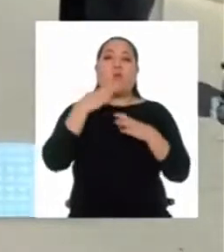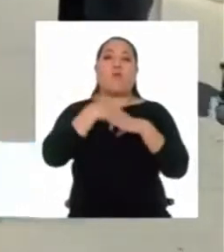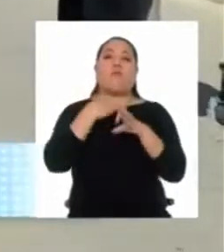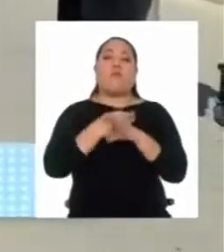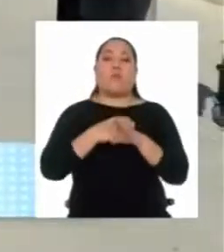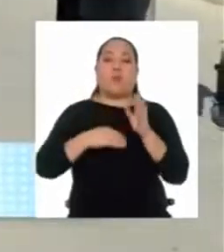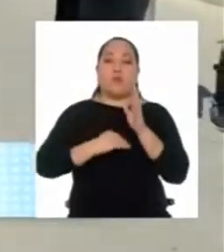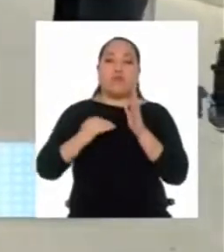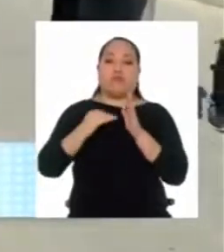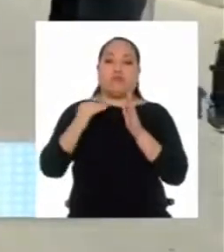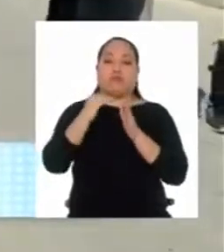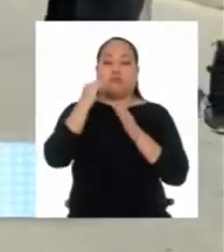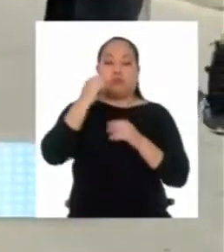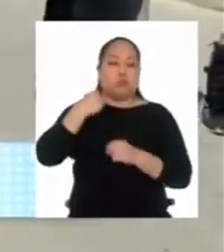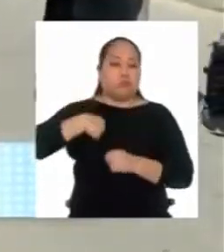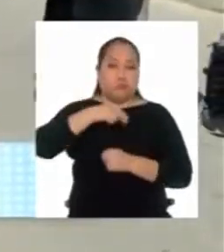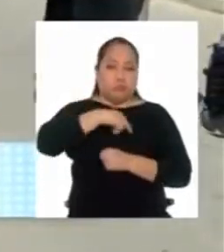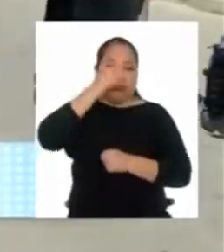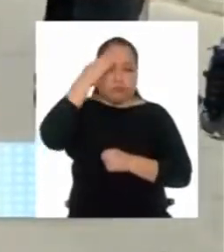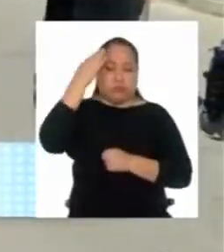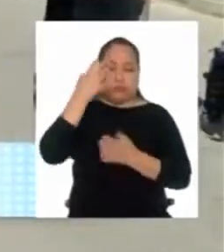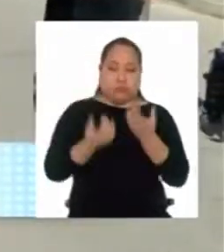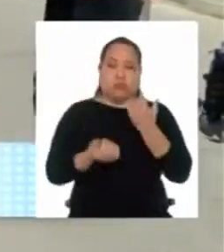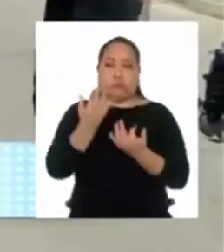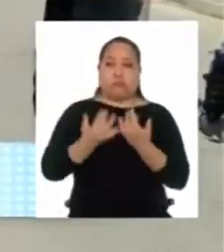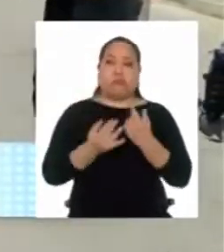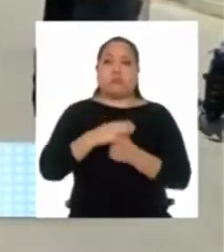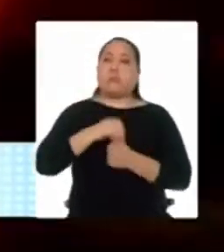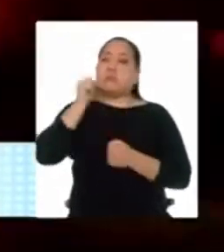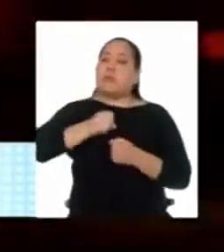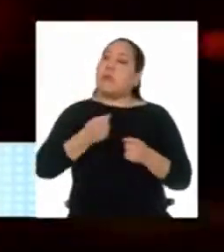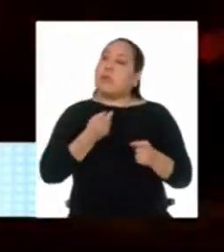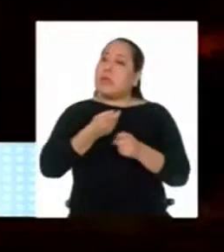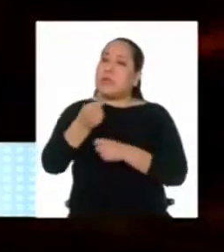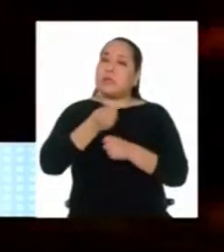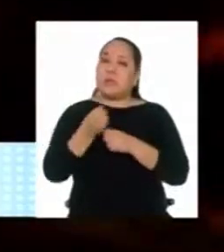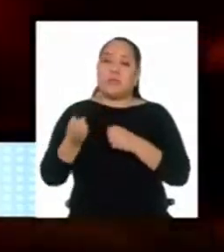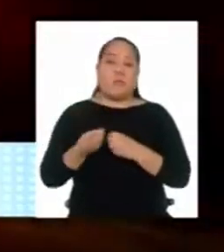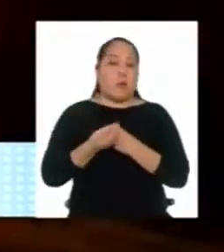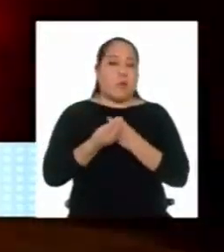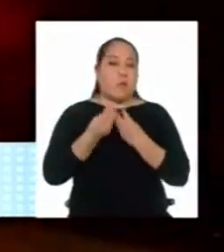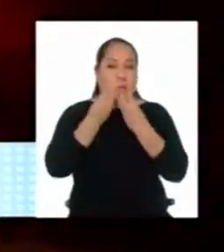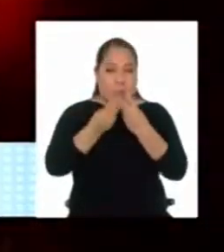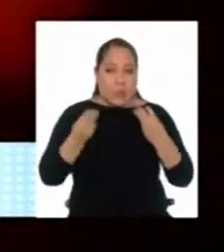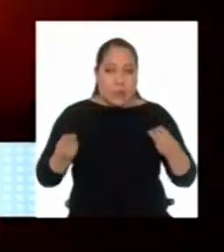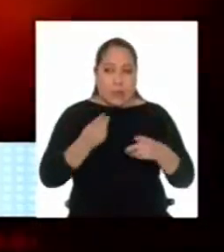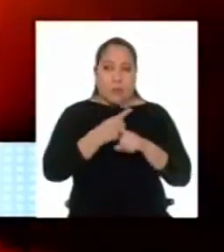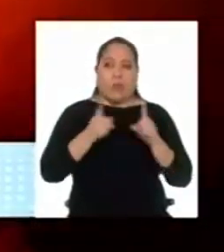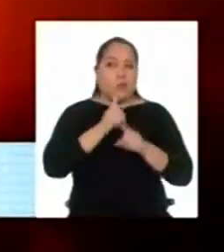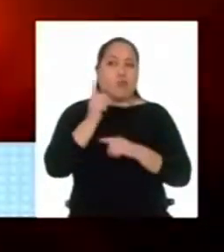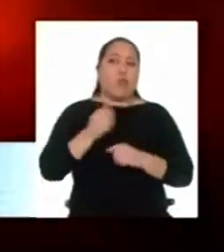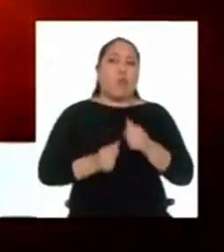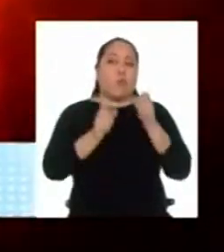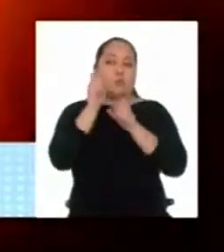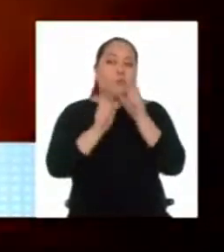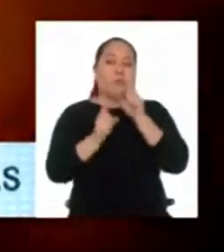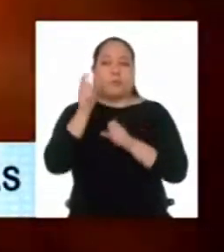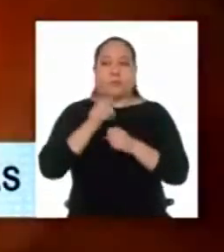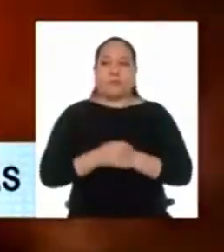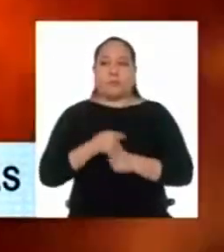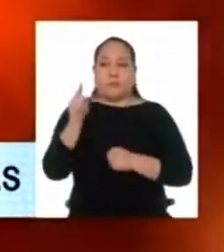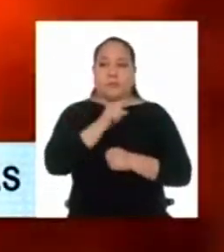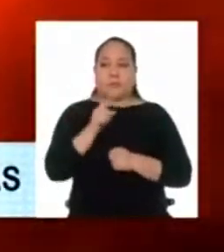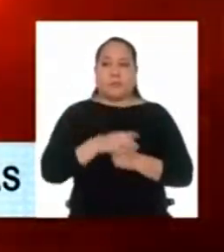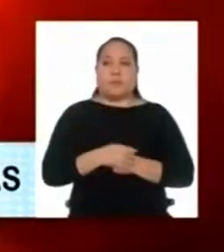a la escala que manejamos nosotros. Genera daños materiales, no genera daño de vida humana. Hemos convocado a la plataforma, al